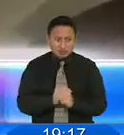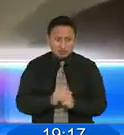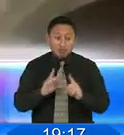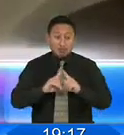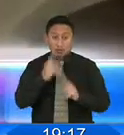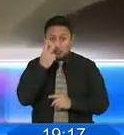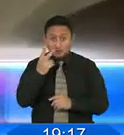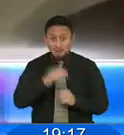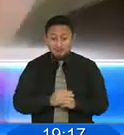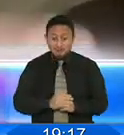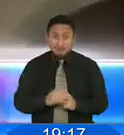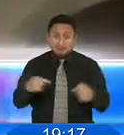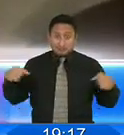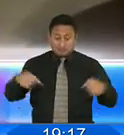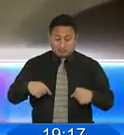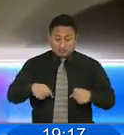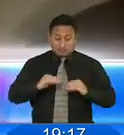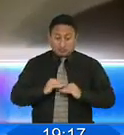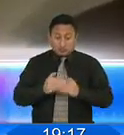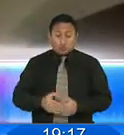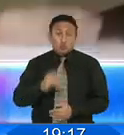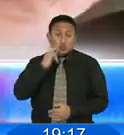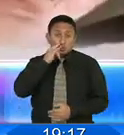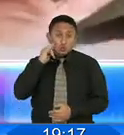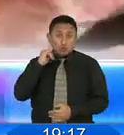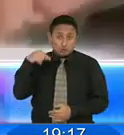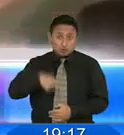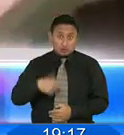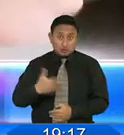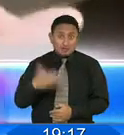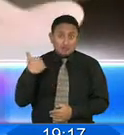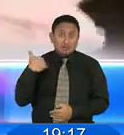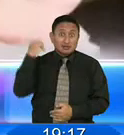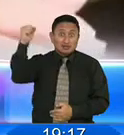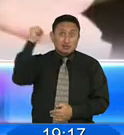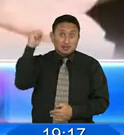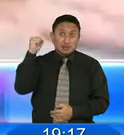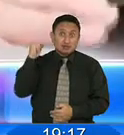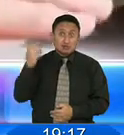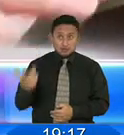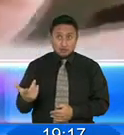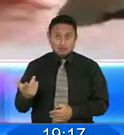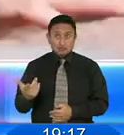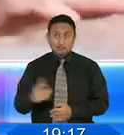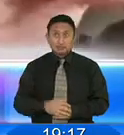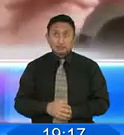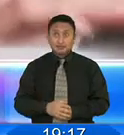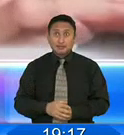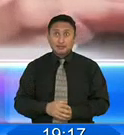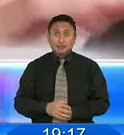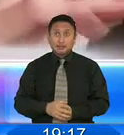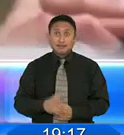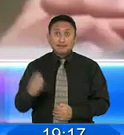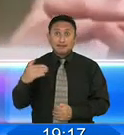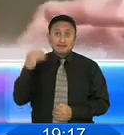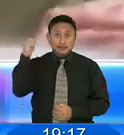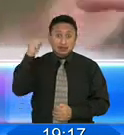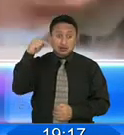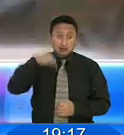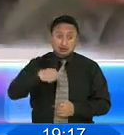el niño desde la concepción tiene derecho, perdón la cacofonía o la redundancia, tiene derecho a un